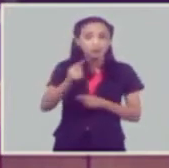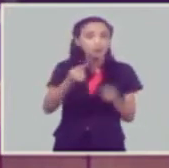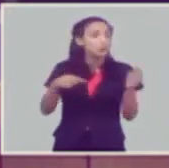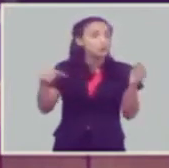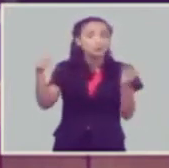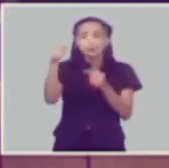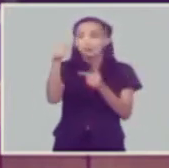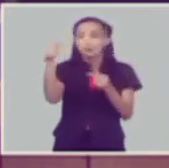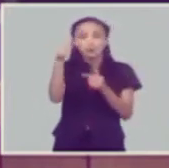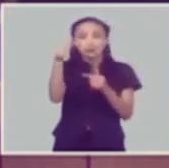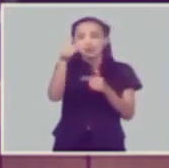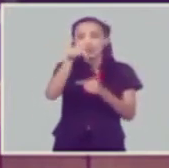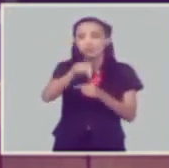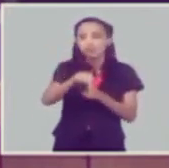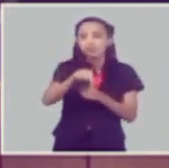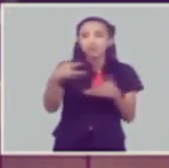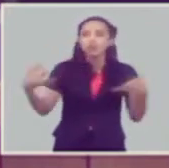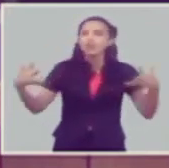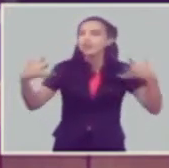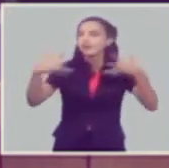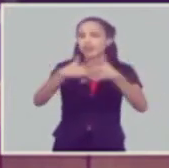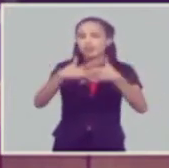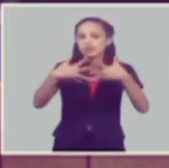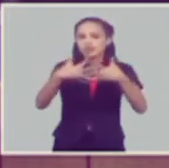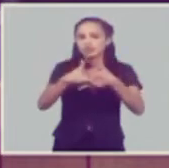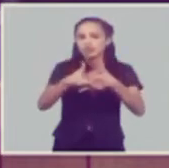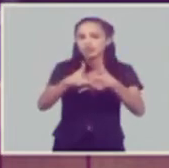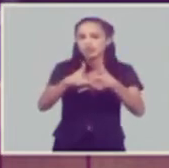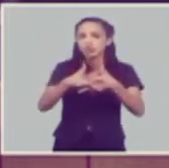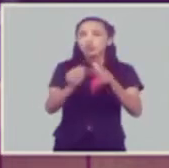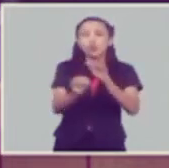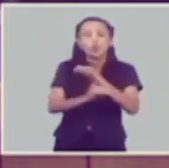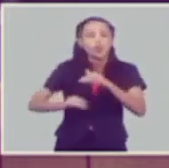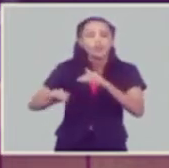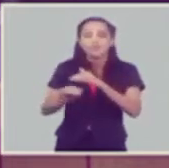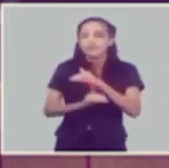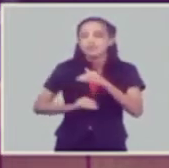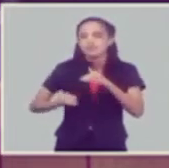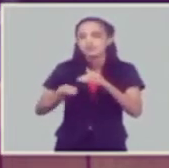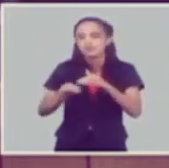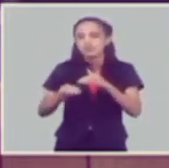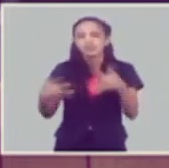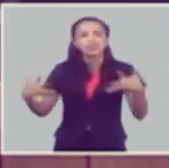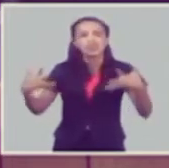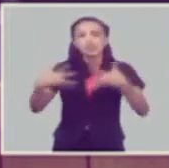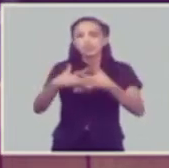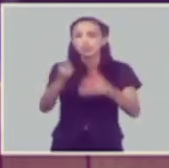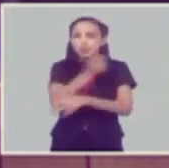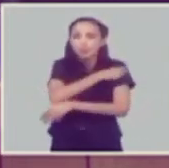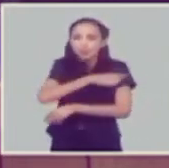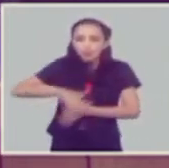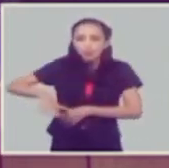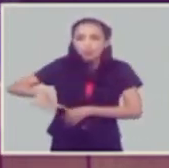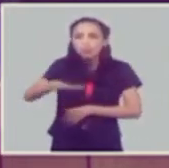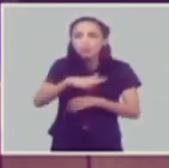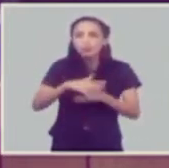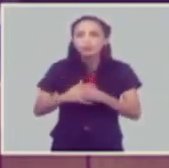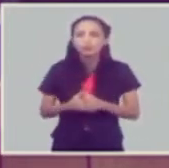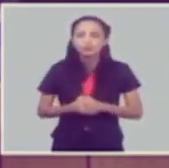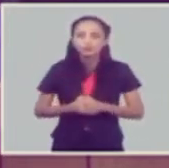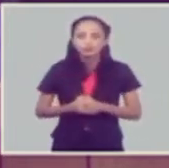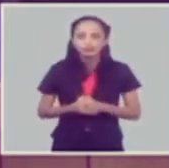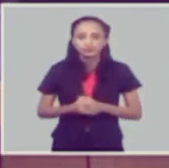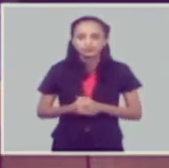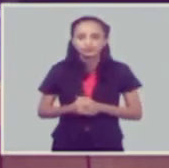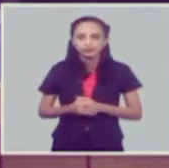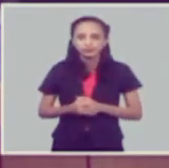en sus agendas el vínculo real y constante con sus bases y con la población en general. La vida nos ha probado muchas